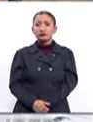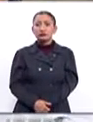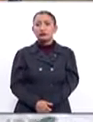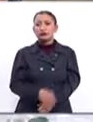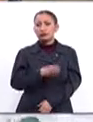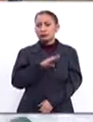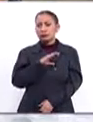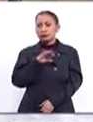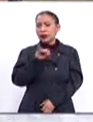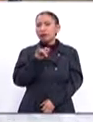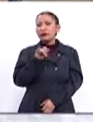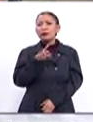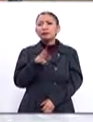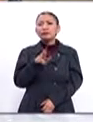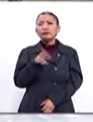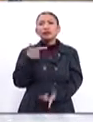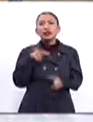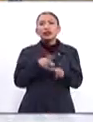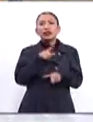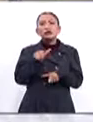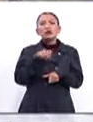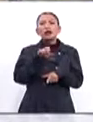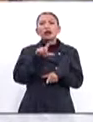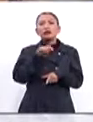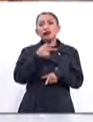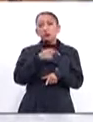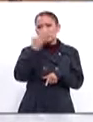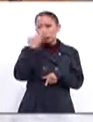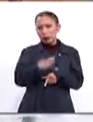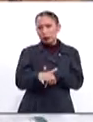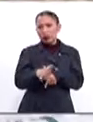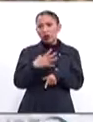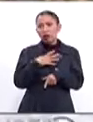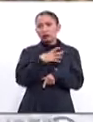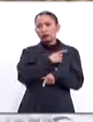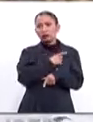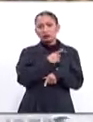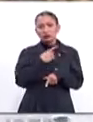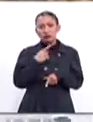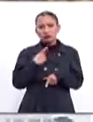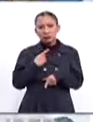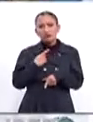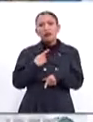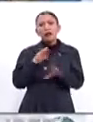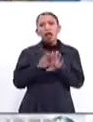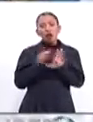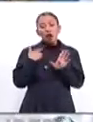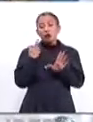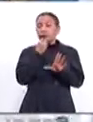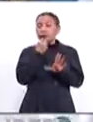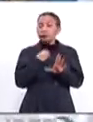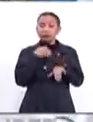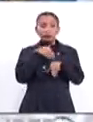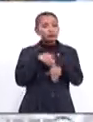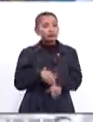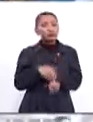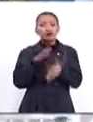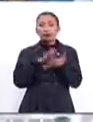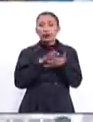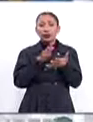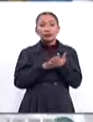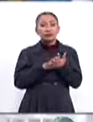Querido Javier, ¿qué es lo que sigue para el Chapo? Bueno, ya sabemos que pues tendrá que pues purgar esta condena en